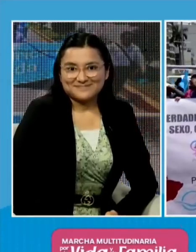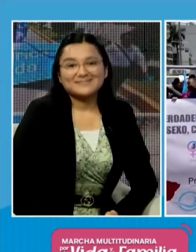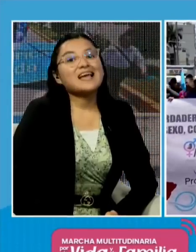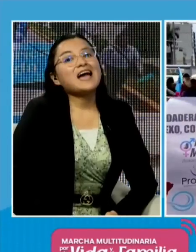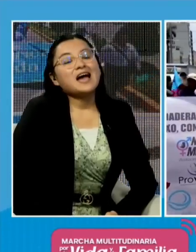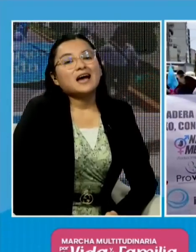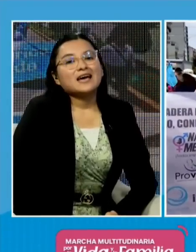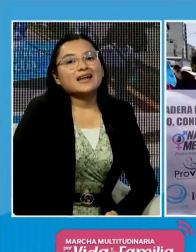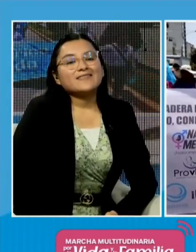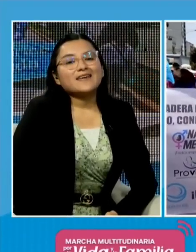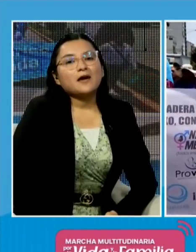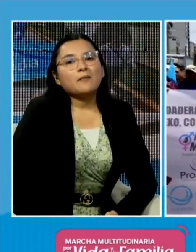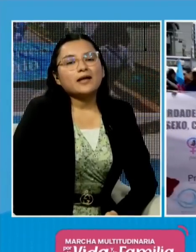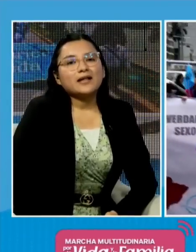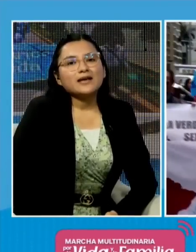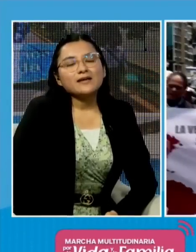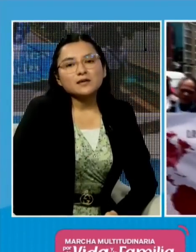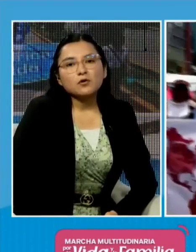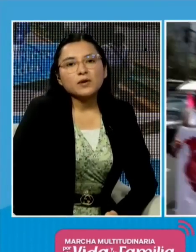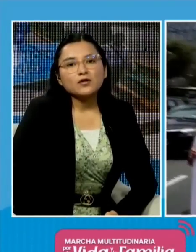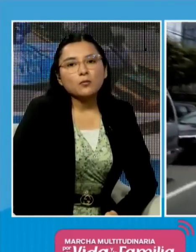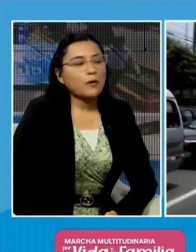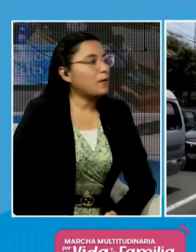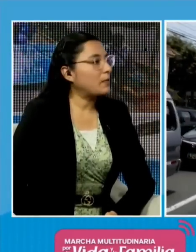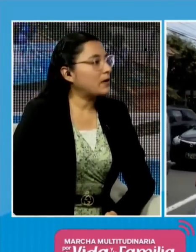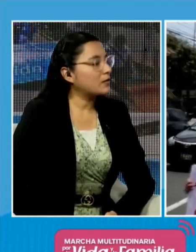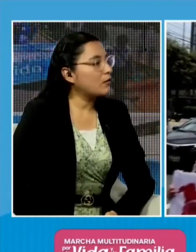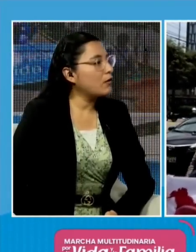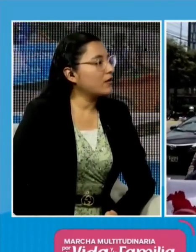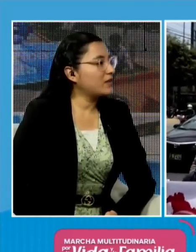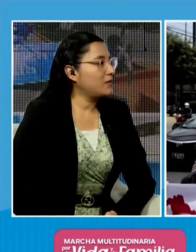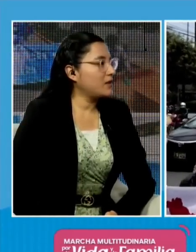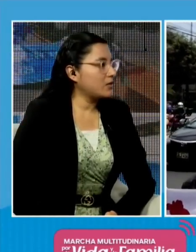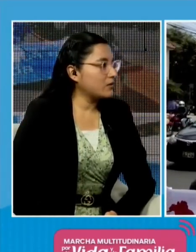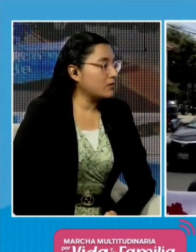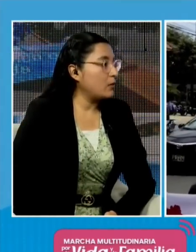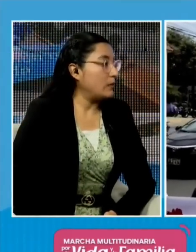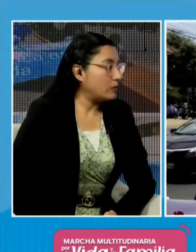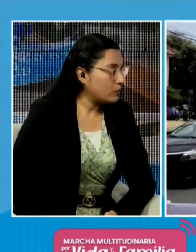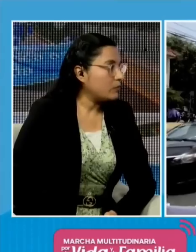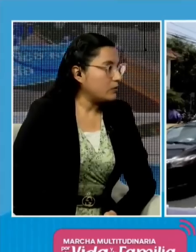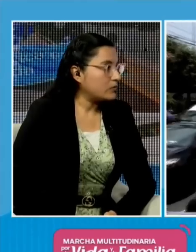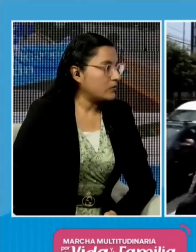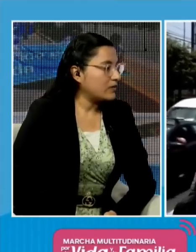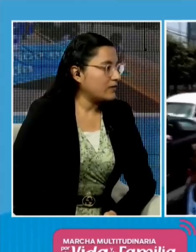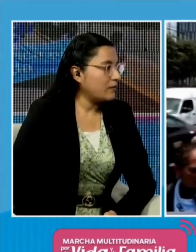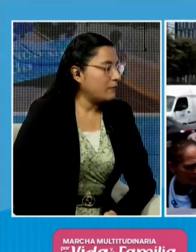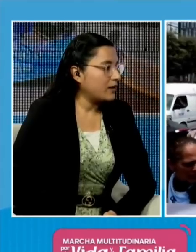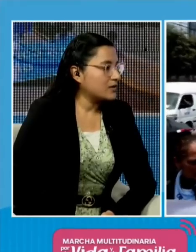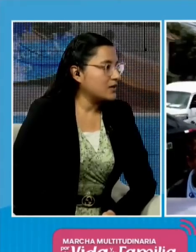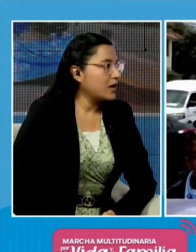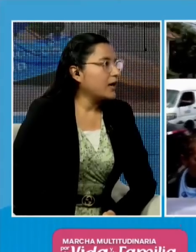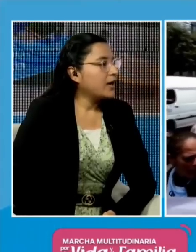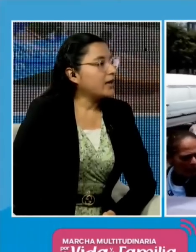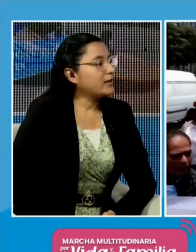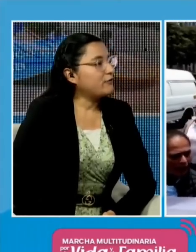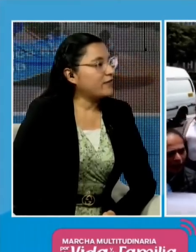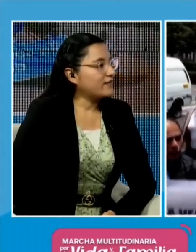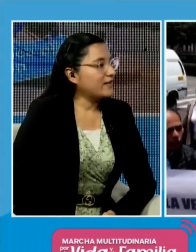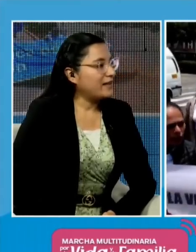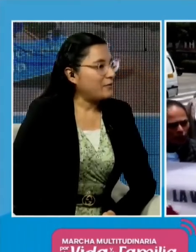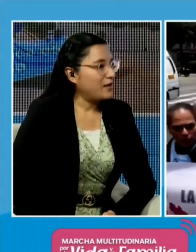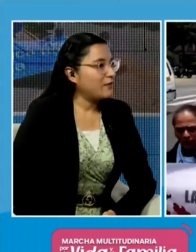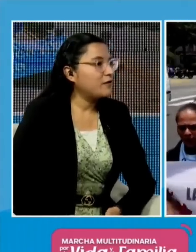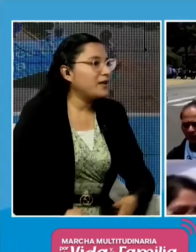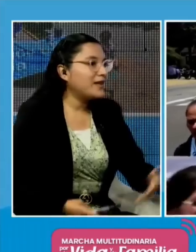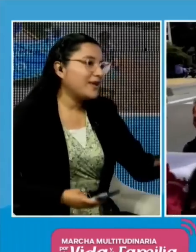estudios. Gracias, Maylí. Estamos viendo, pues, Pepe, todo lo que se viene llevando a cabo minuto a minuto de esta marcha en